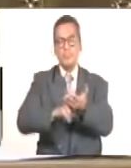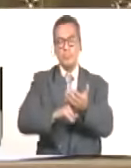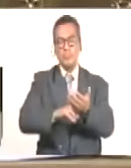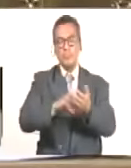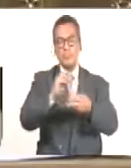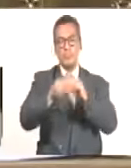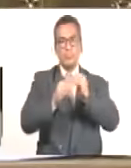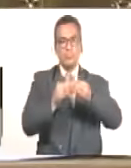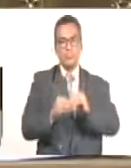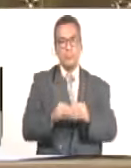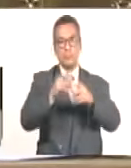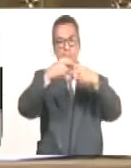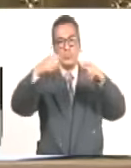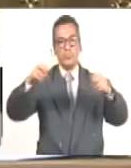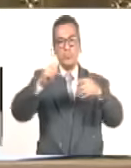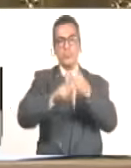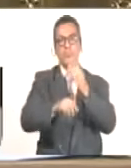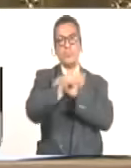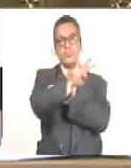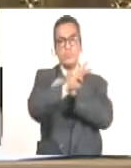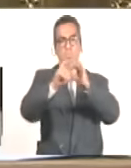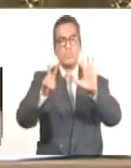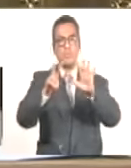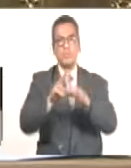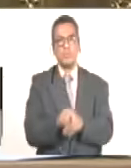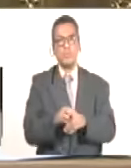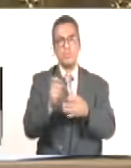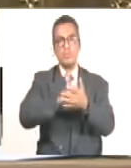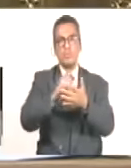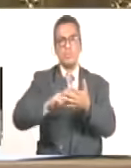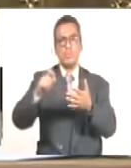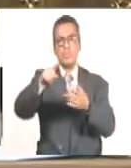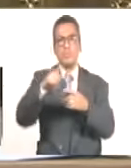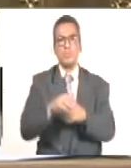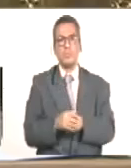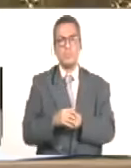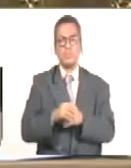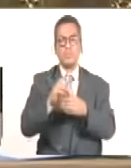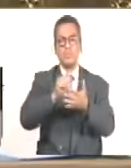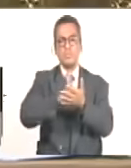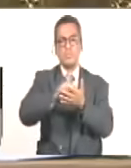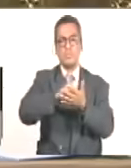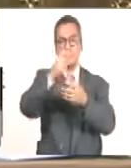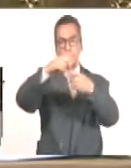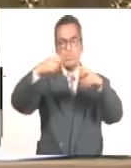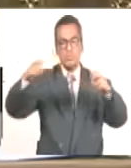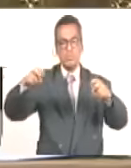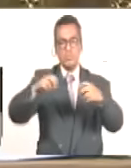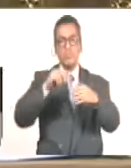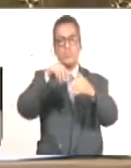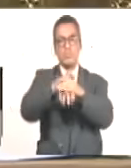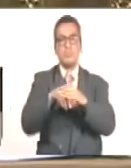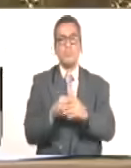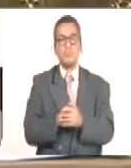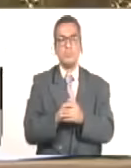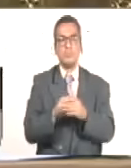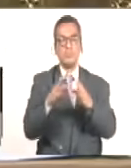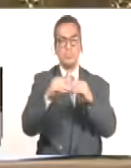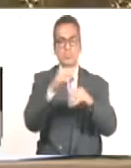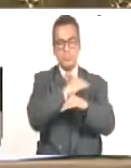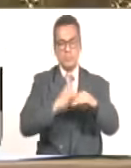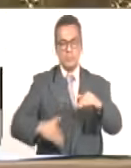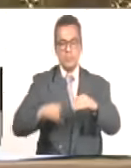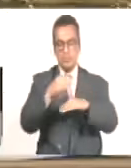modificación la denominación del epígrafe del artículo 47, el cual queda redactado en los siguientes términos. Epígrafe de la asistencia. Es todo,